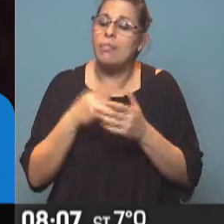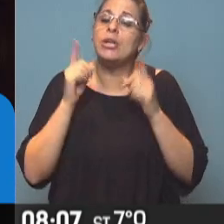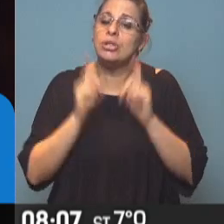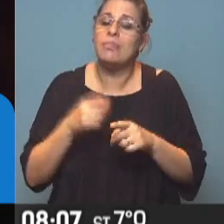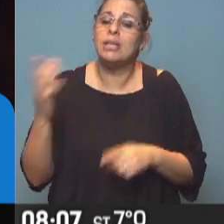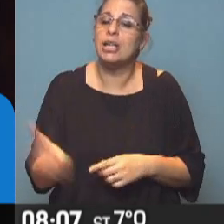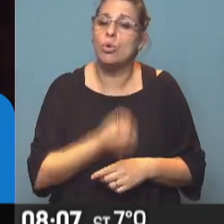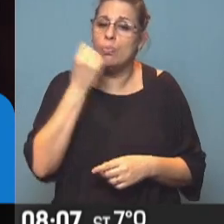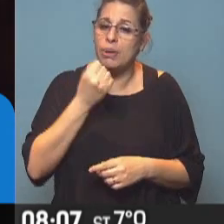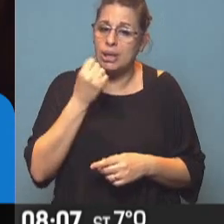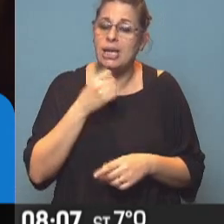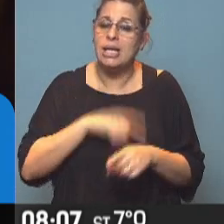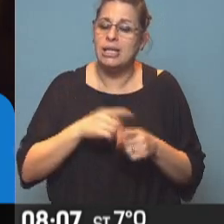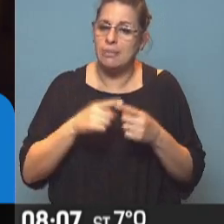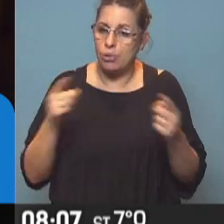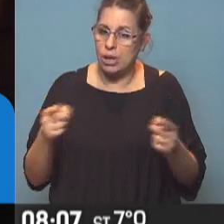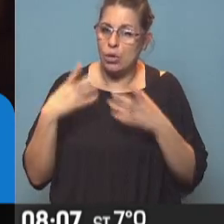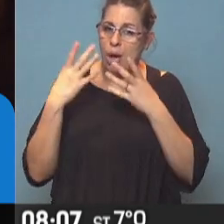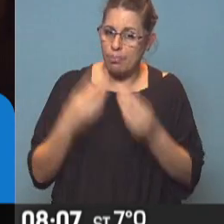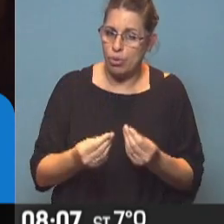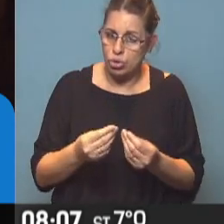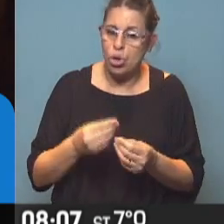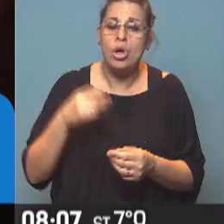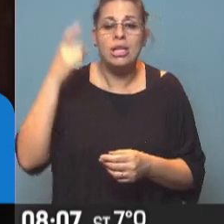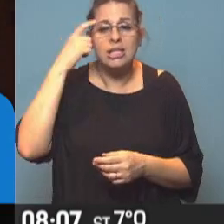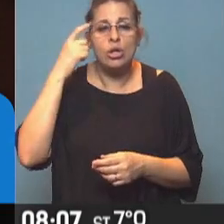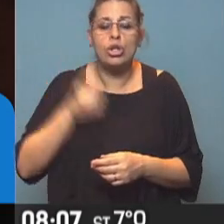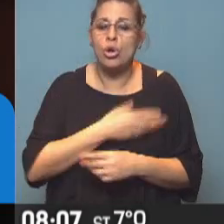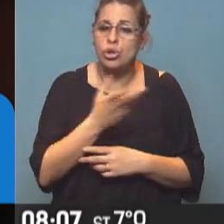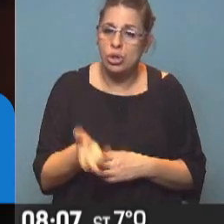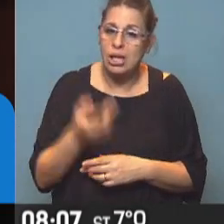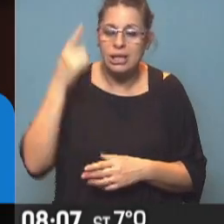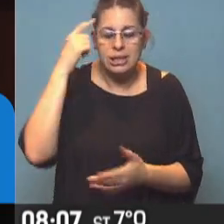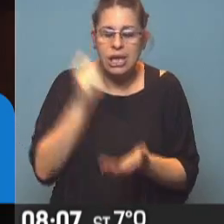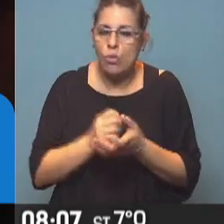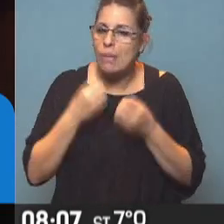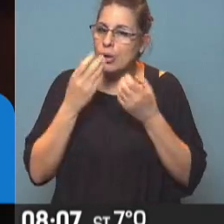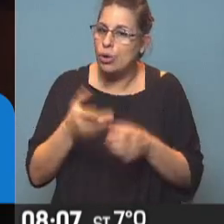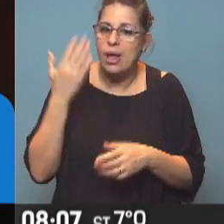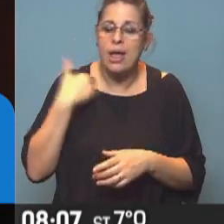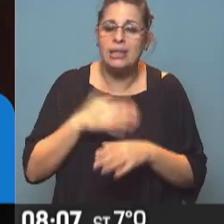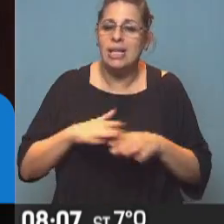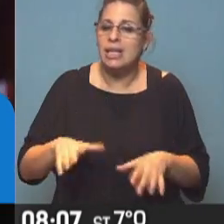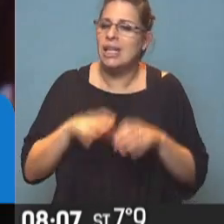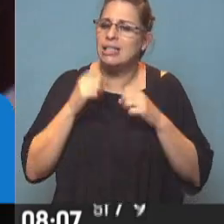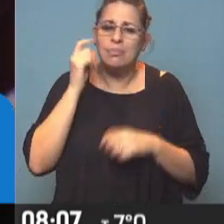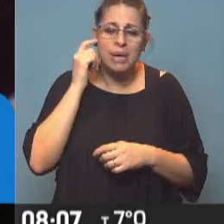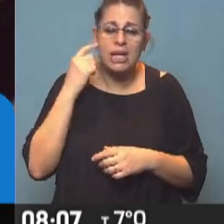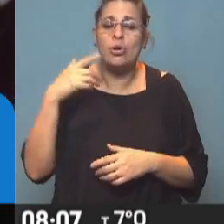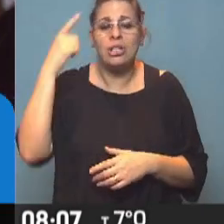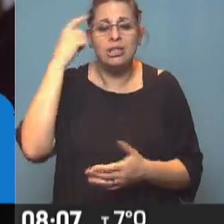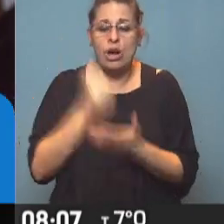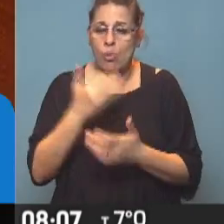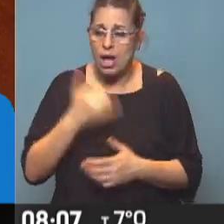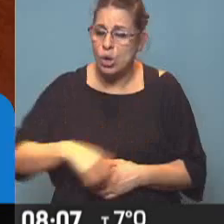la recuperación de más largo plazo, el apoyo psicosocial, la recuperación de un trauma que ha sido muy fuerte en una edad muy temprana de la vida.